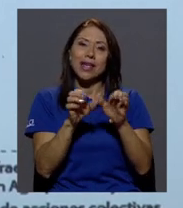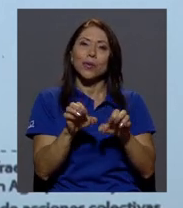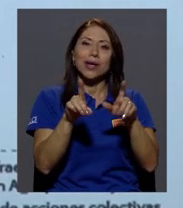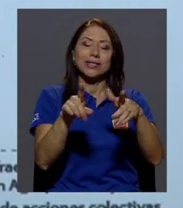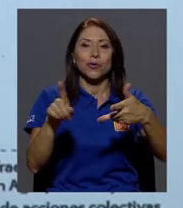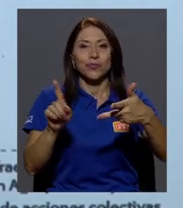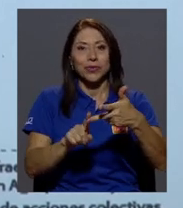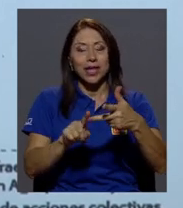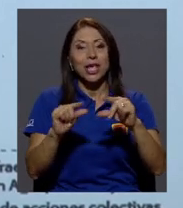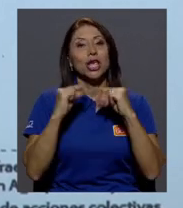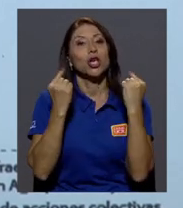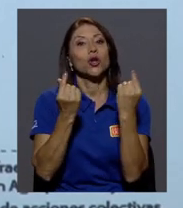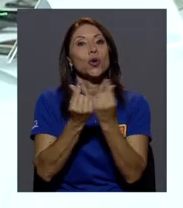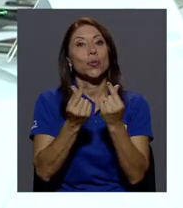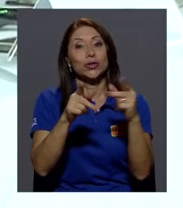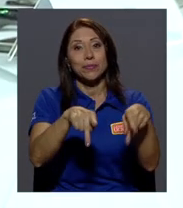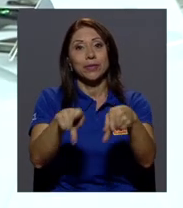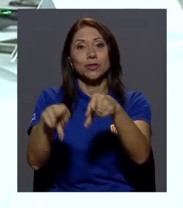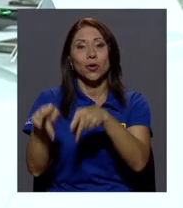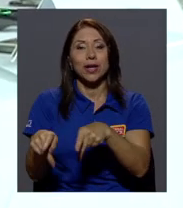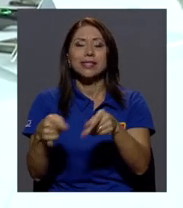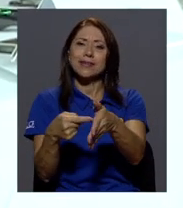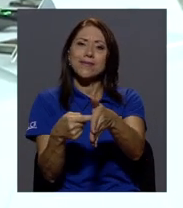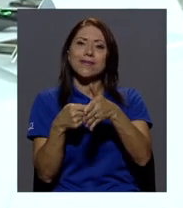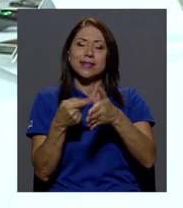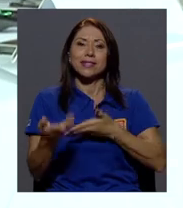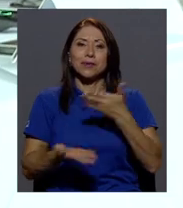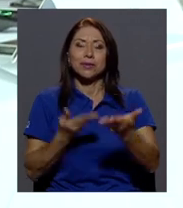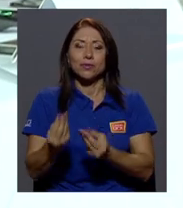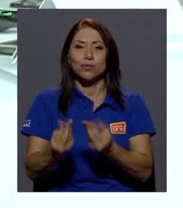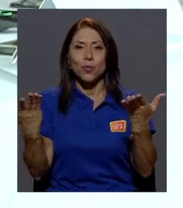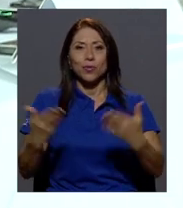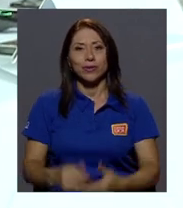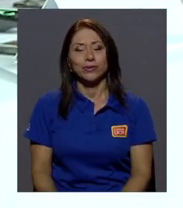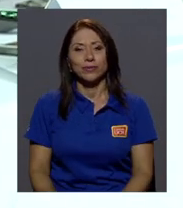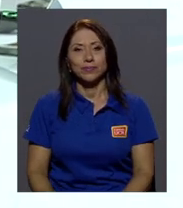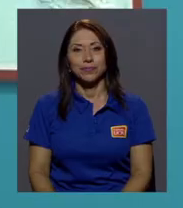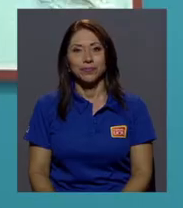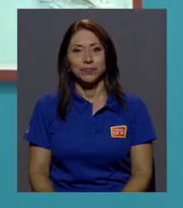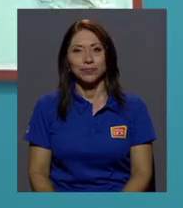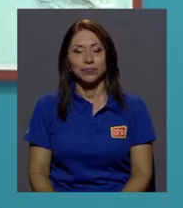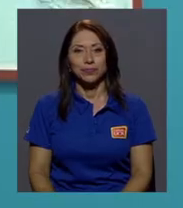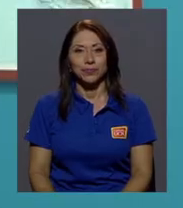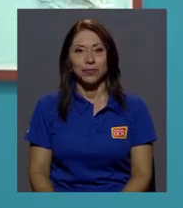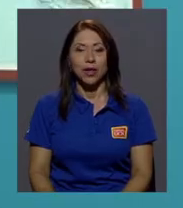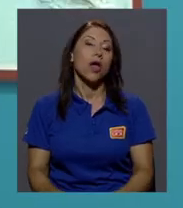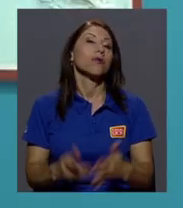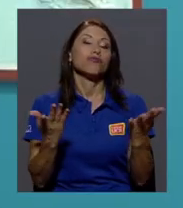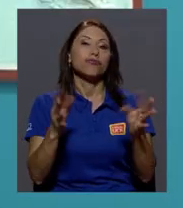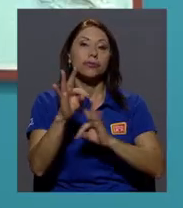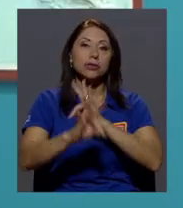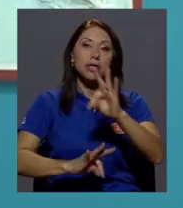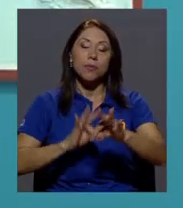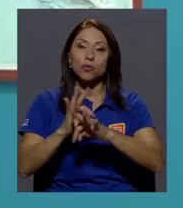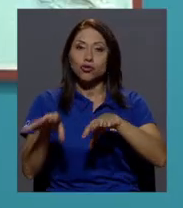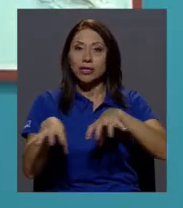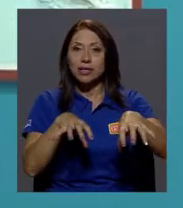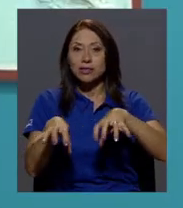y grupos vecinales por demandas relacionadas con servicios públicos. En relación con los tipos de